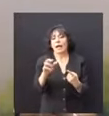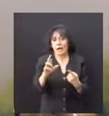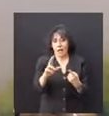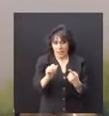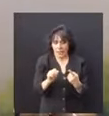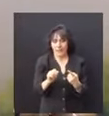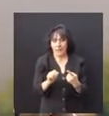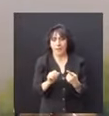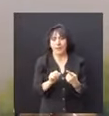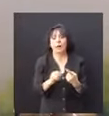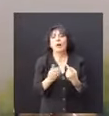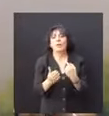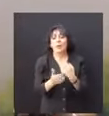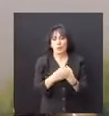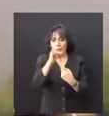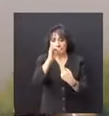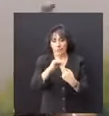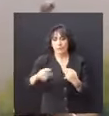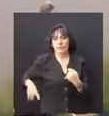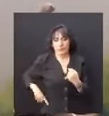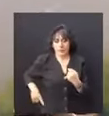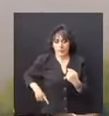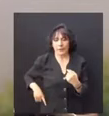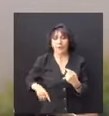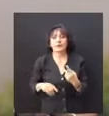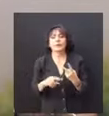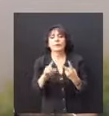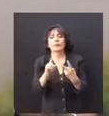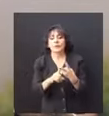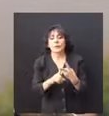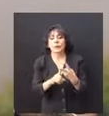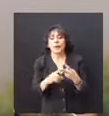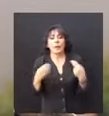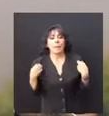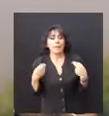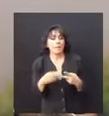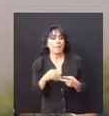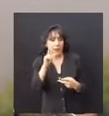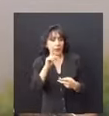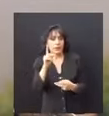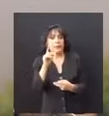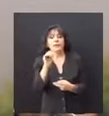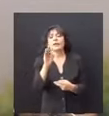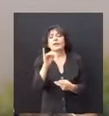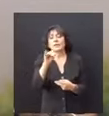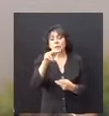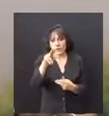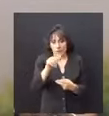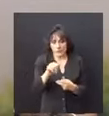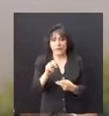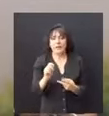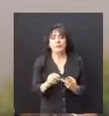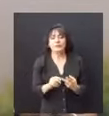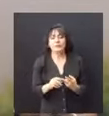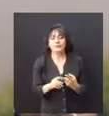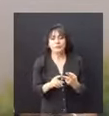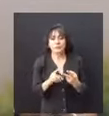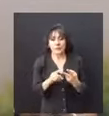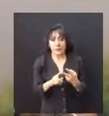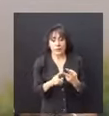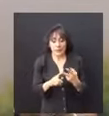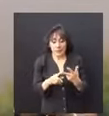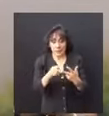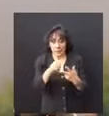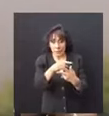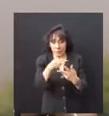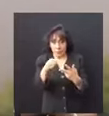de gobierno en la ciudad, Clara Brugada, y desde la presidencia en una estrategia de seguridad para